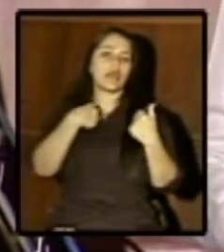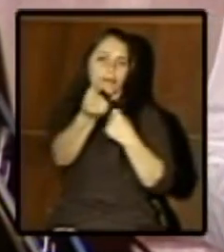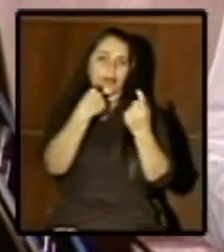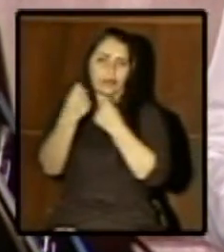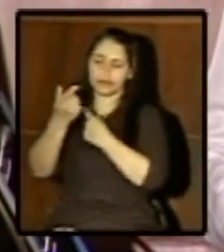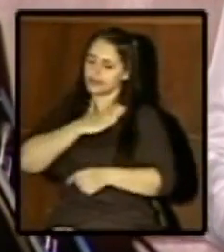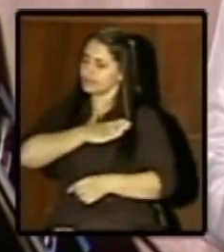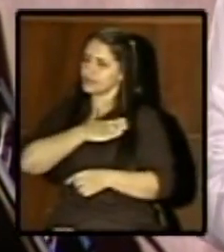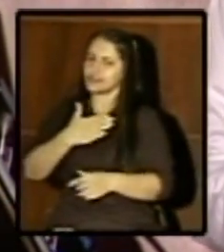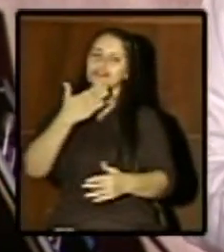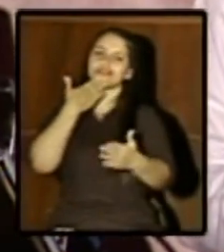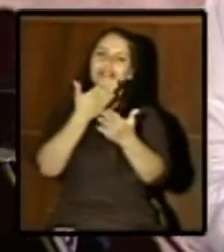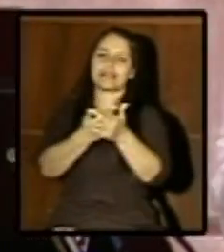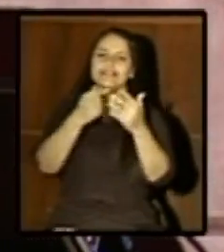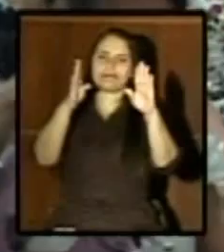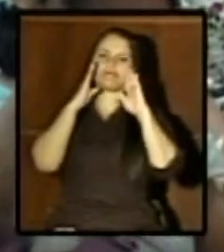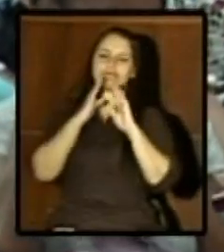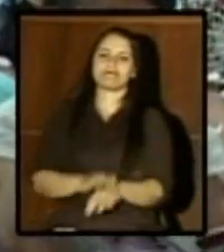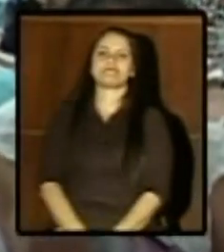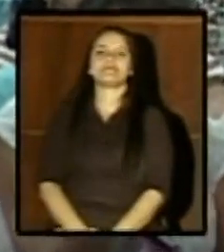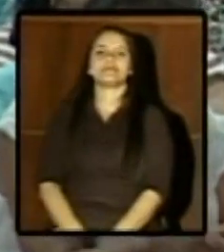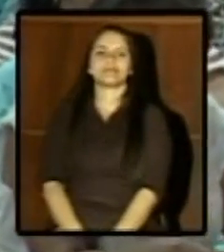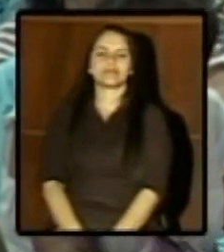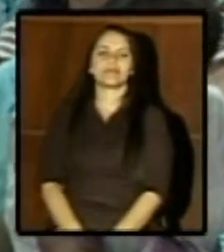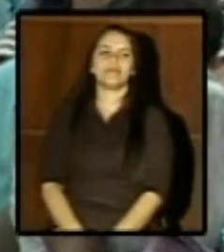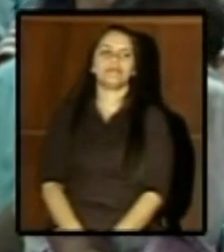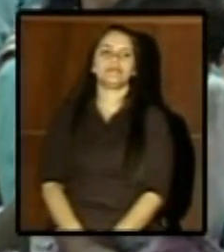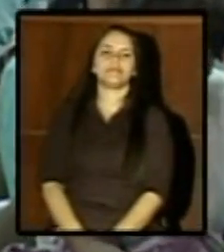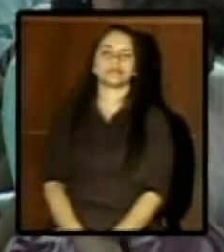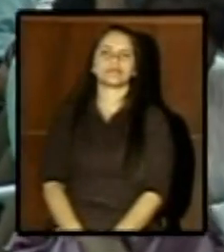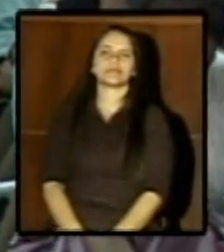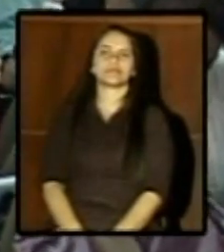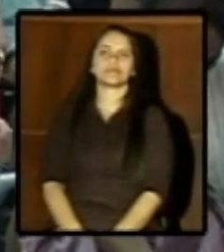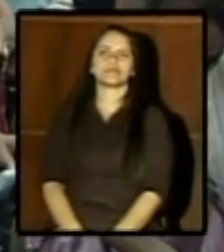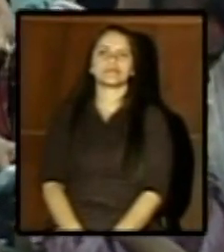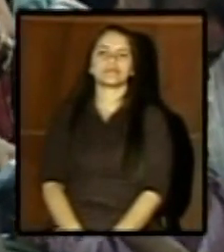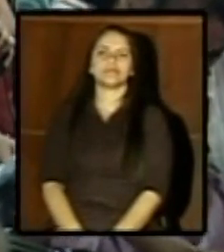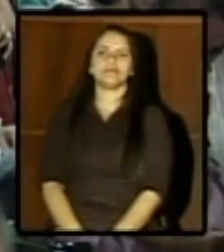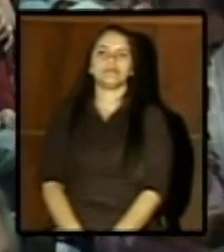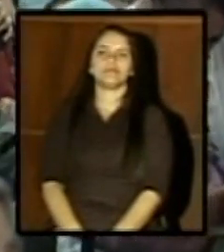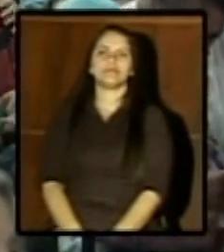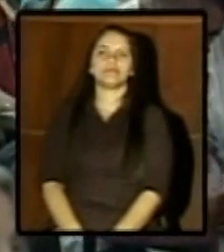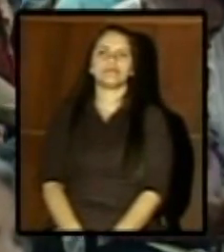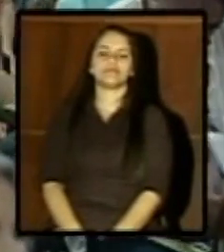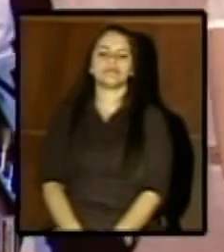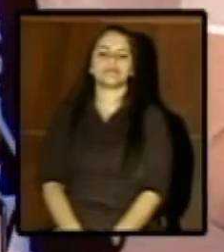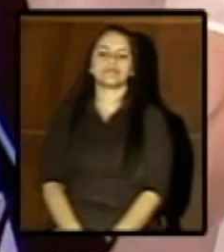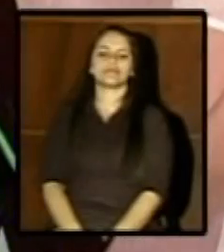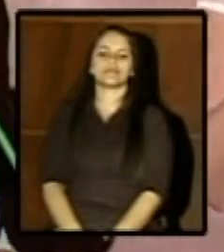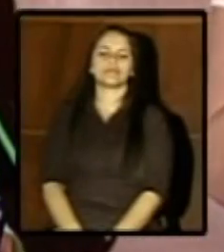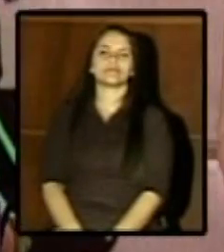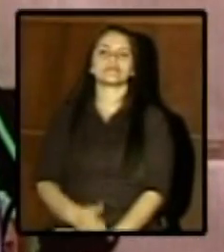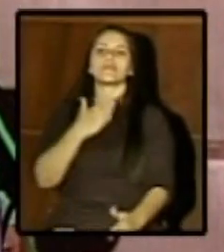cosas que nos pueden doler, simplemente repasé algunas que pueden ser más frecuentes, estaré atento a sus preguntas y muchas gracias por la